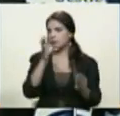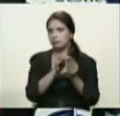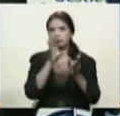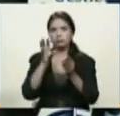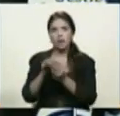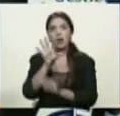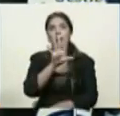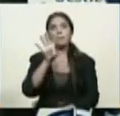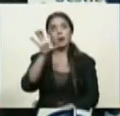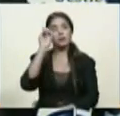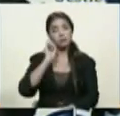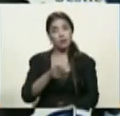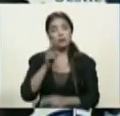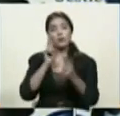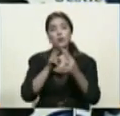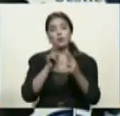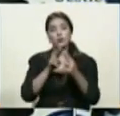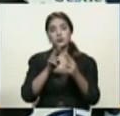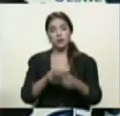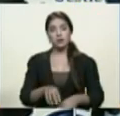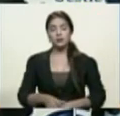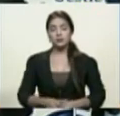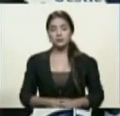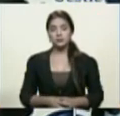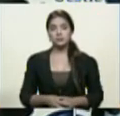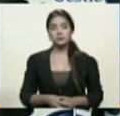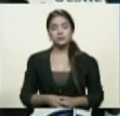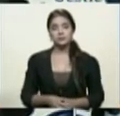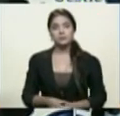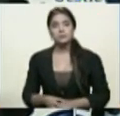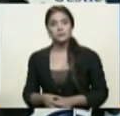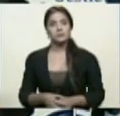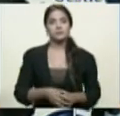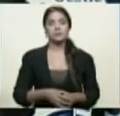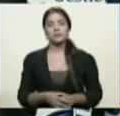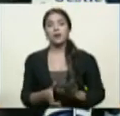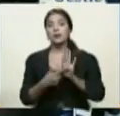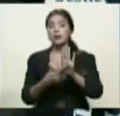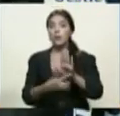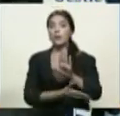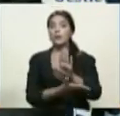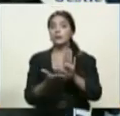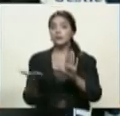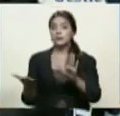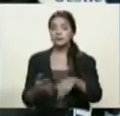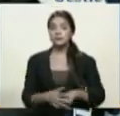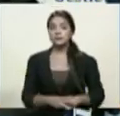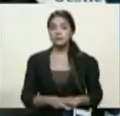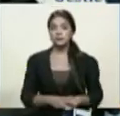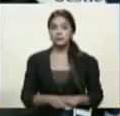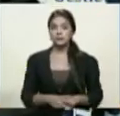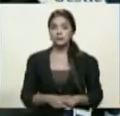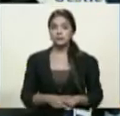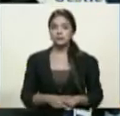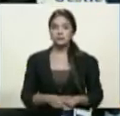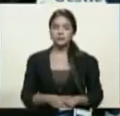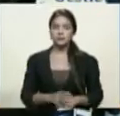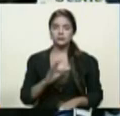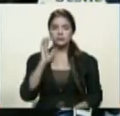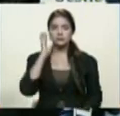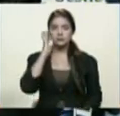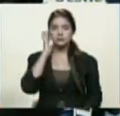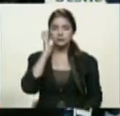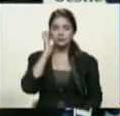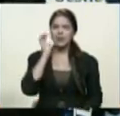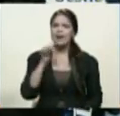país merece conocer que revela no conjeturas aquí